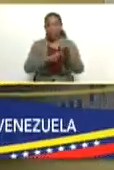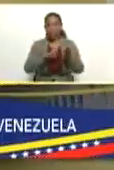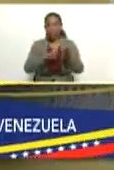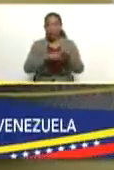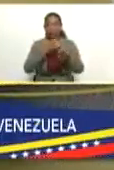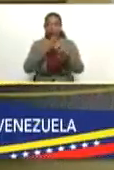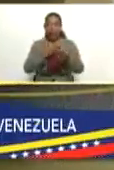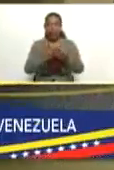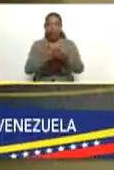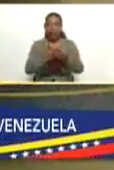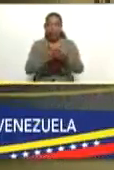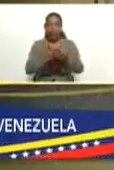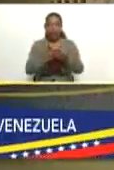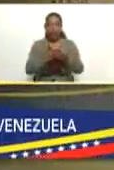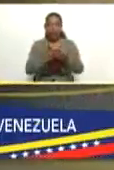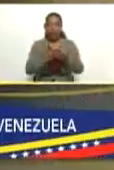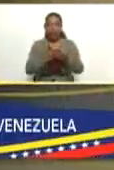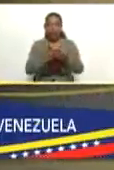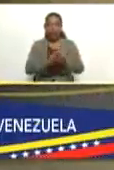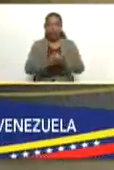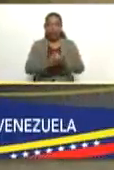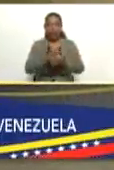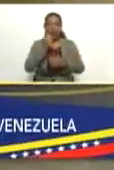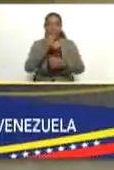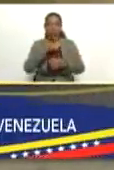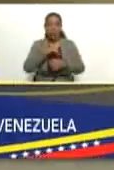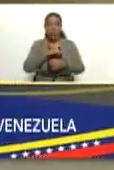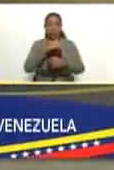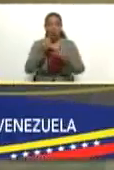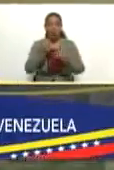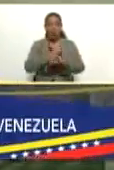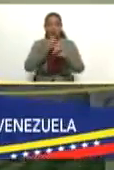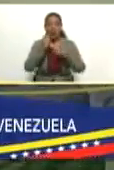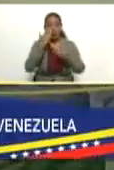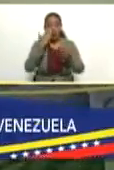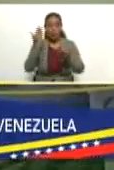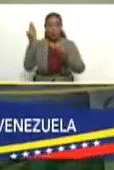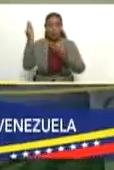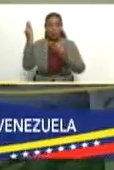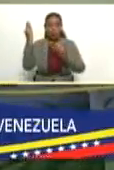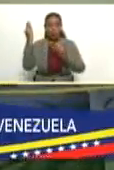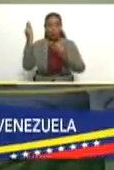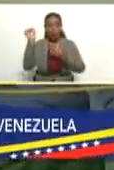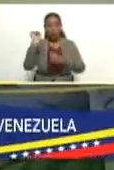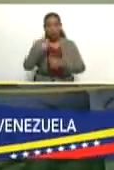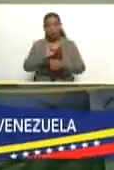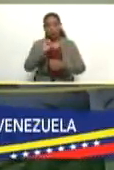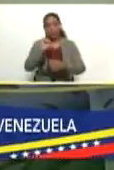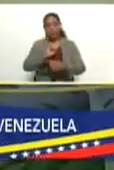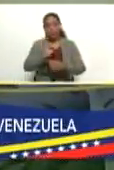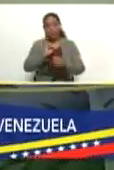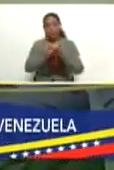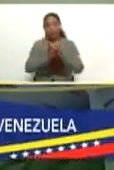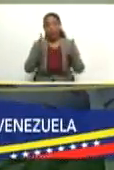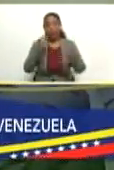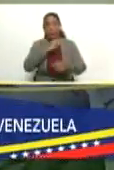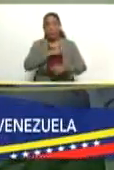y muy contento de estar hoy aquí con ustedes. Bueno, nosotros más contentos, porque fíjate, precisamente la gran